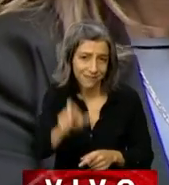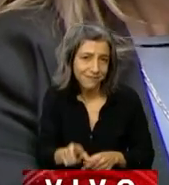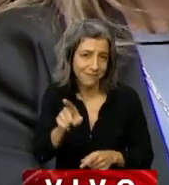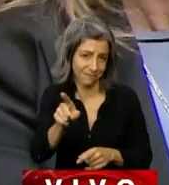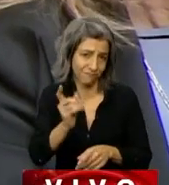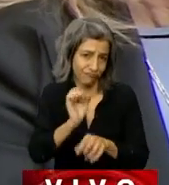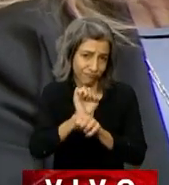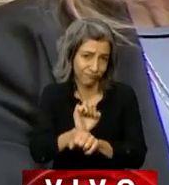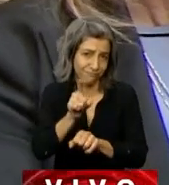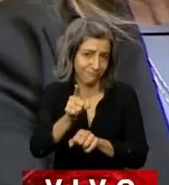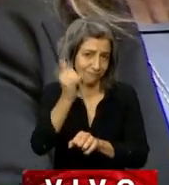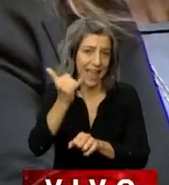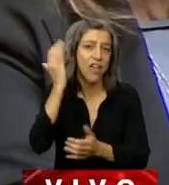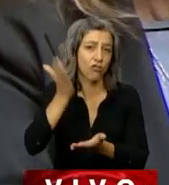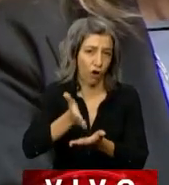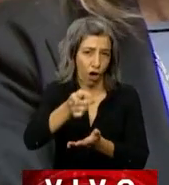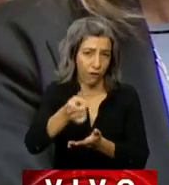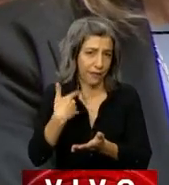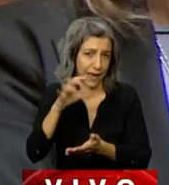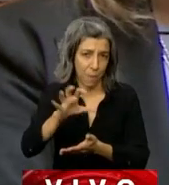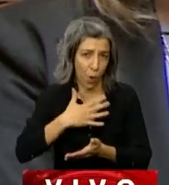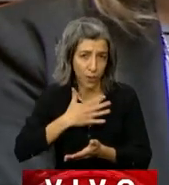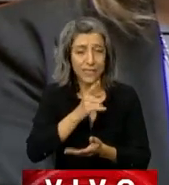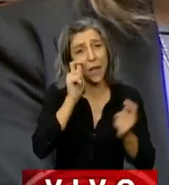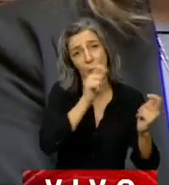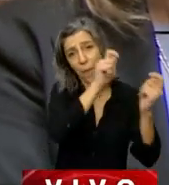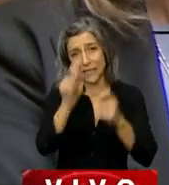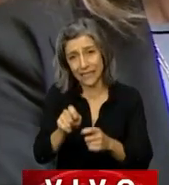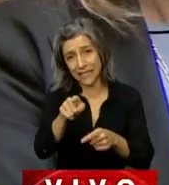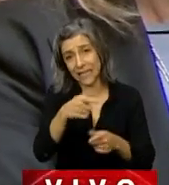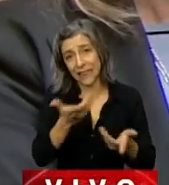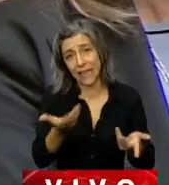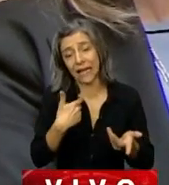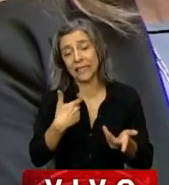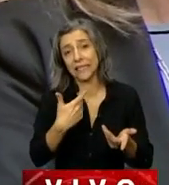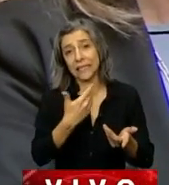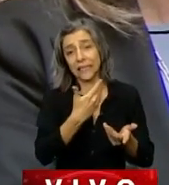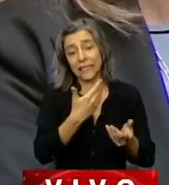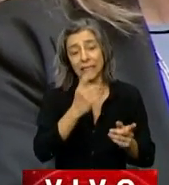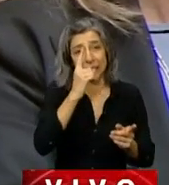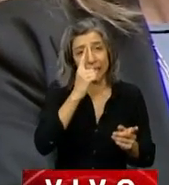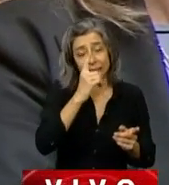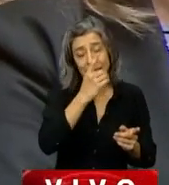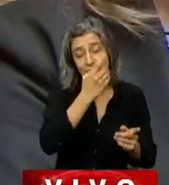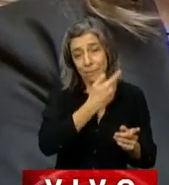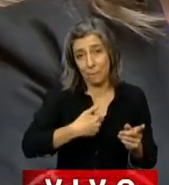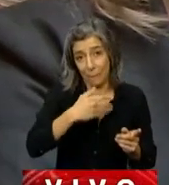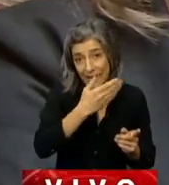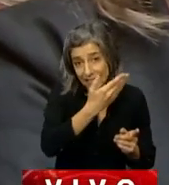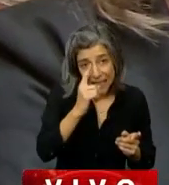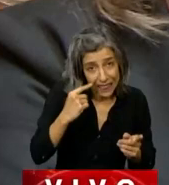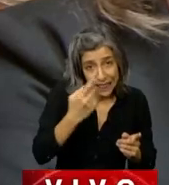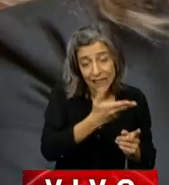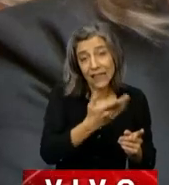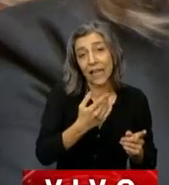mi provincia, y en la que, entre otras expresiones, dijo el presidente: le pido por favor a los tribunales jujeños, a